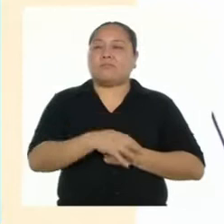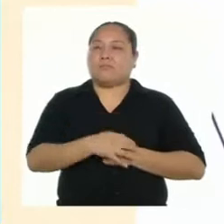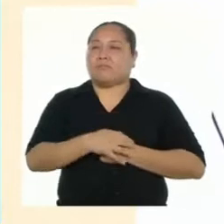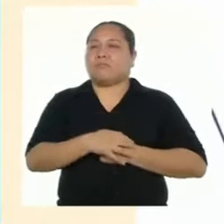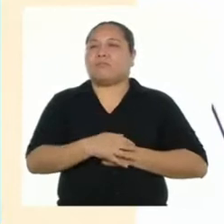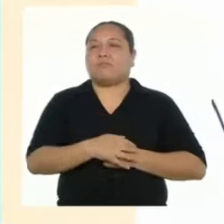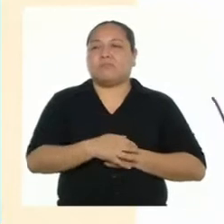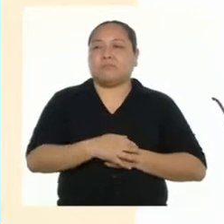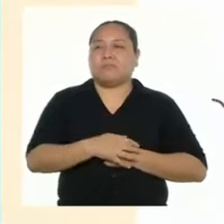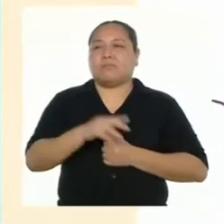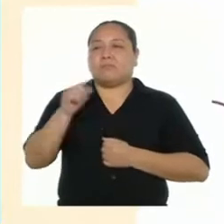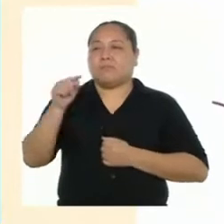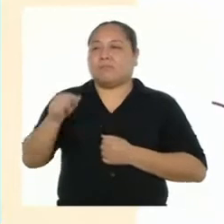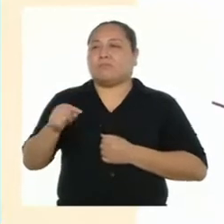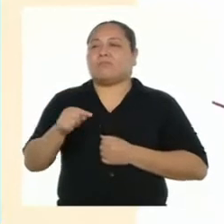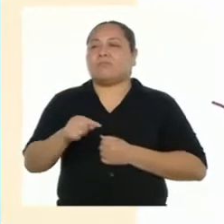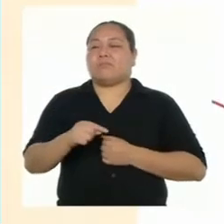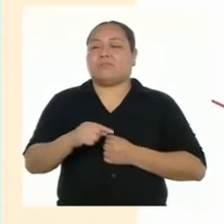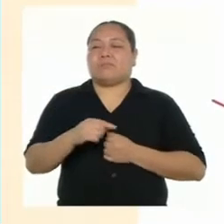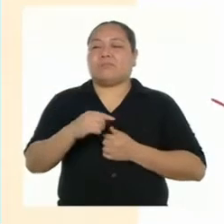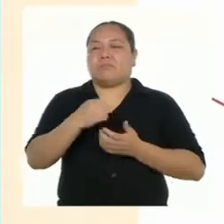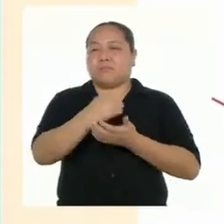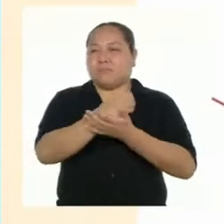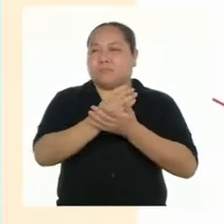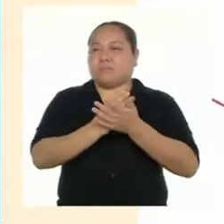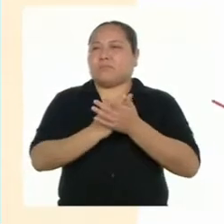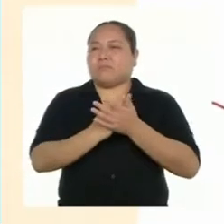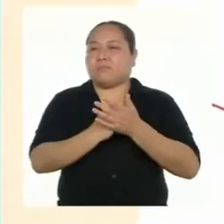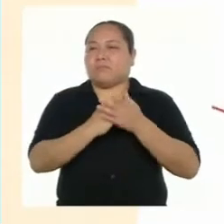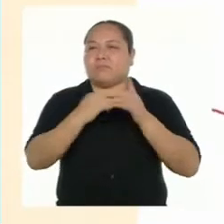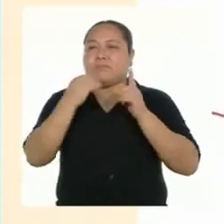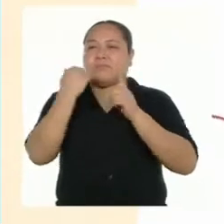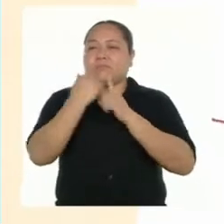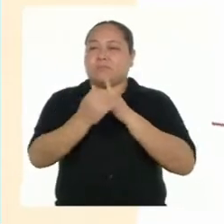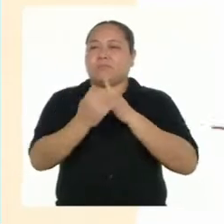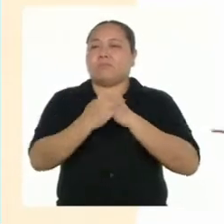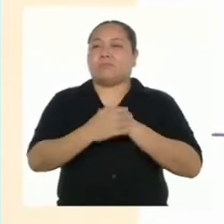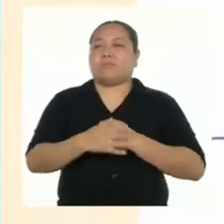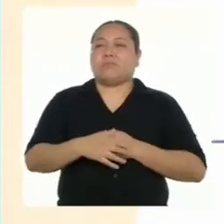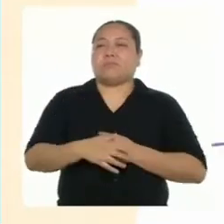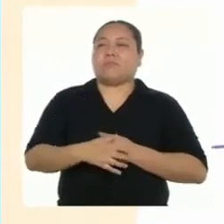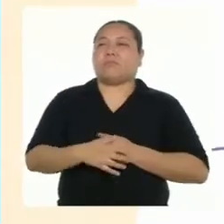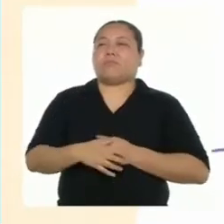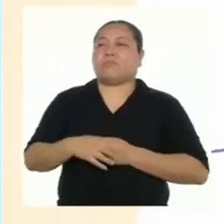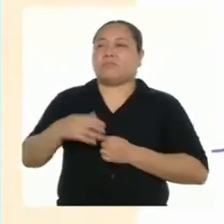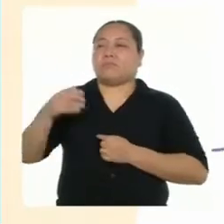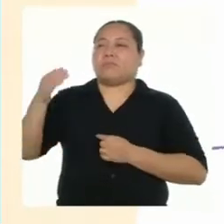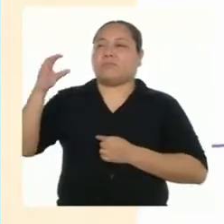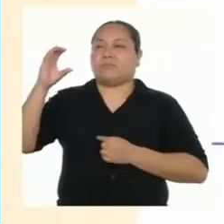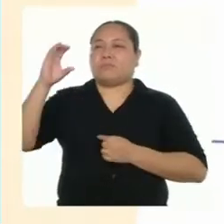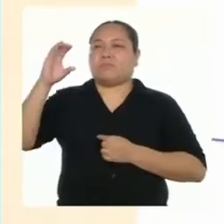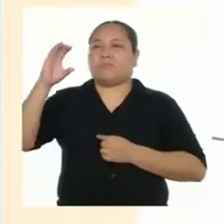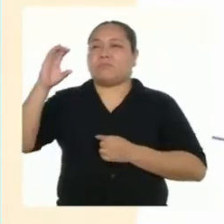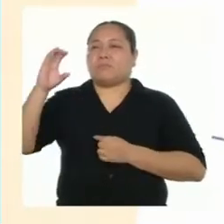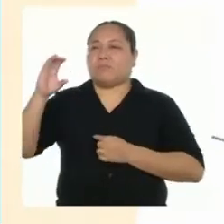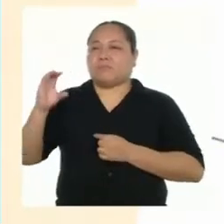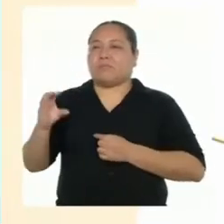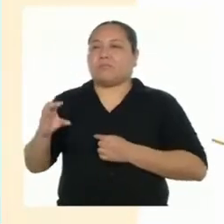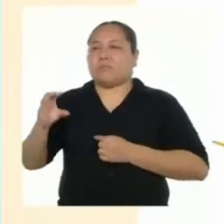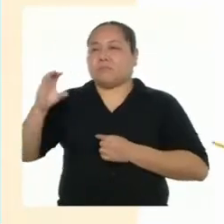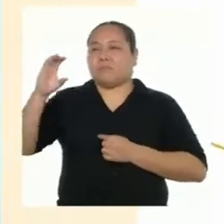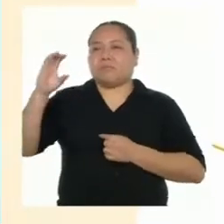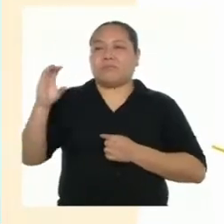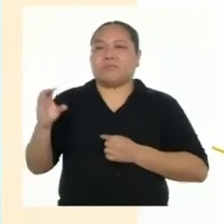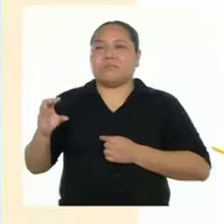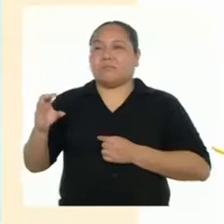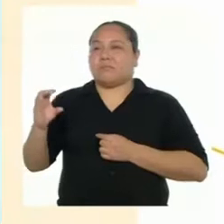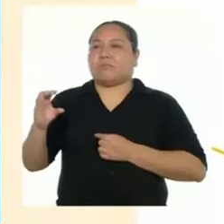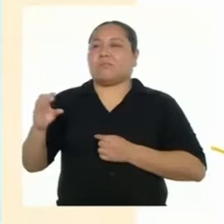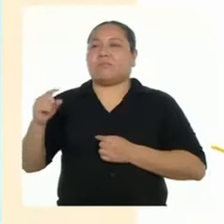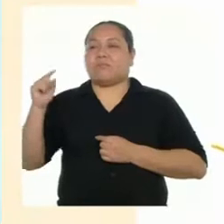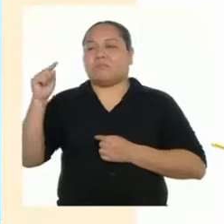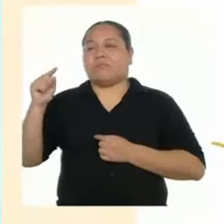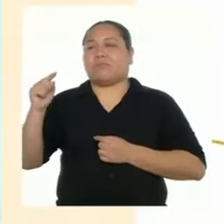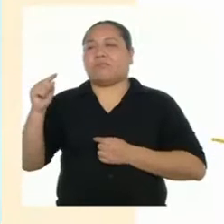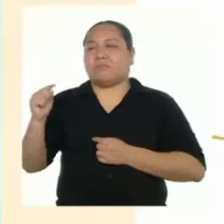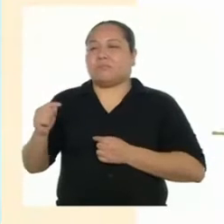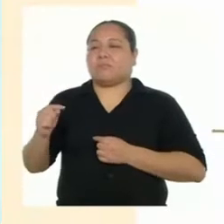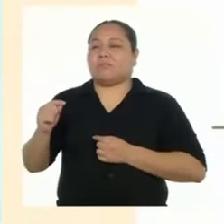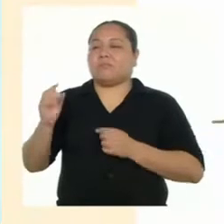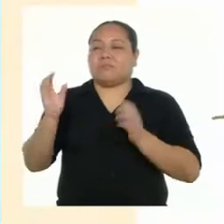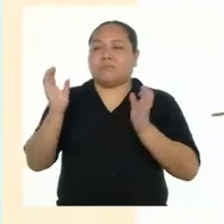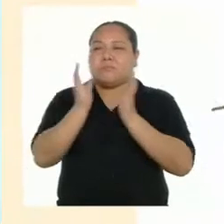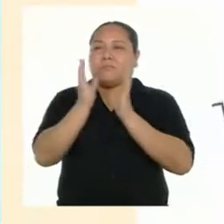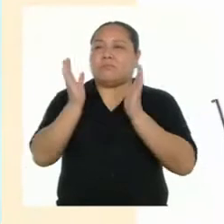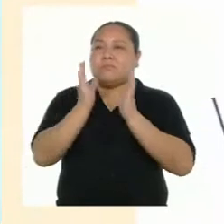las caras medianas del prisma. Los rectángulos con la letra C son iguales y son las caras